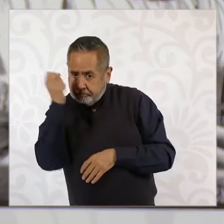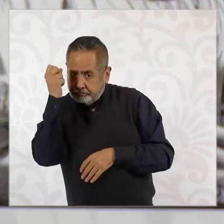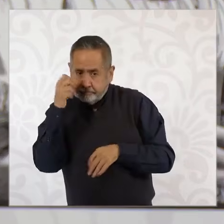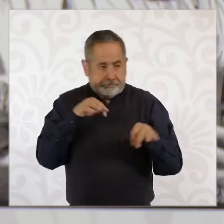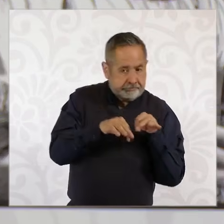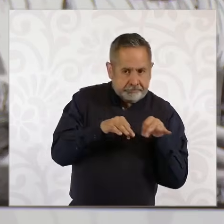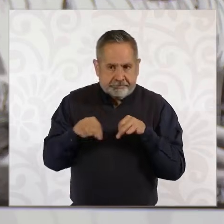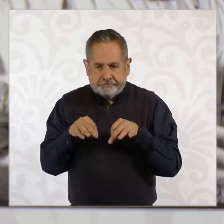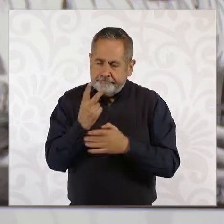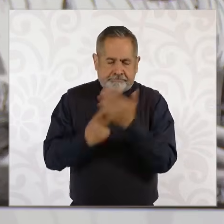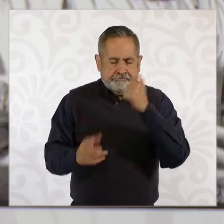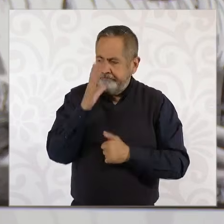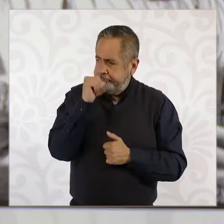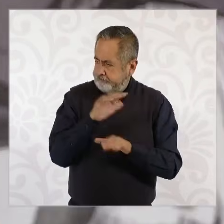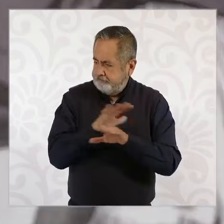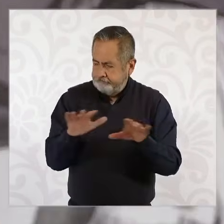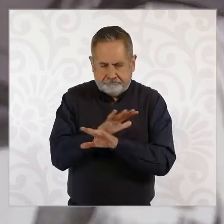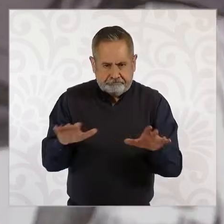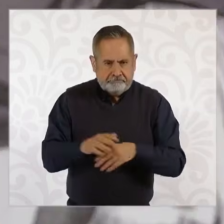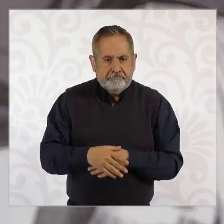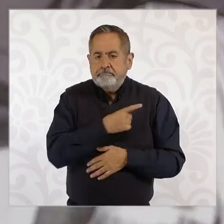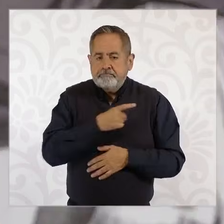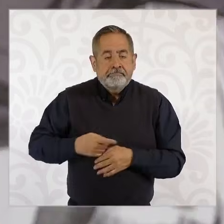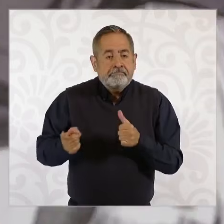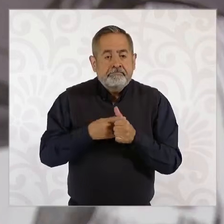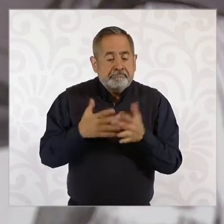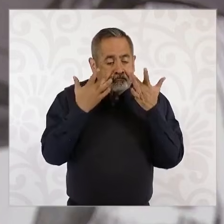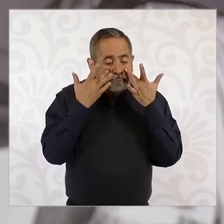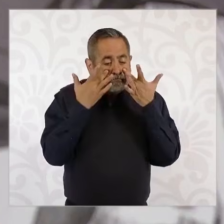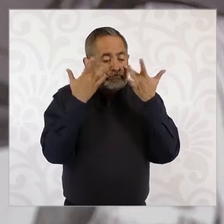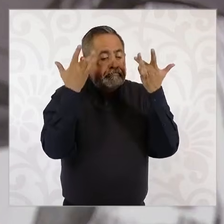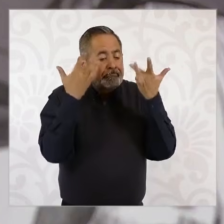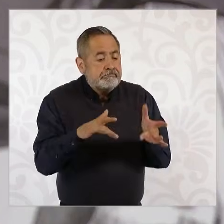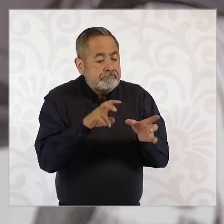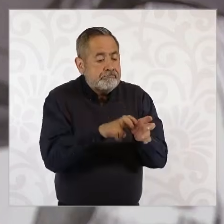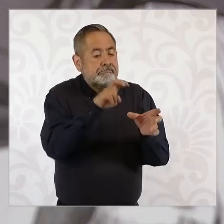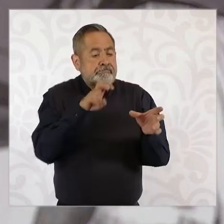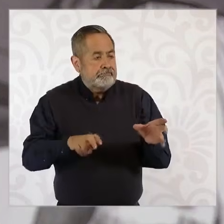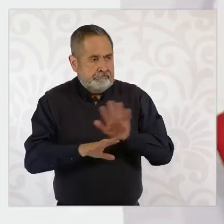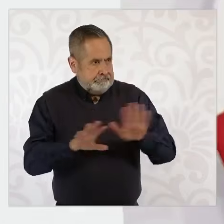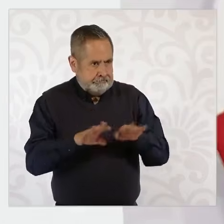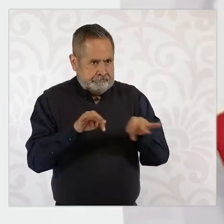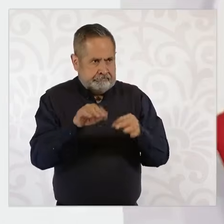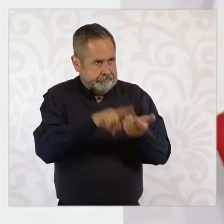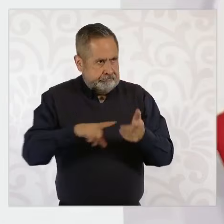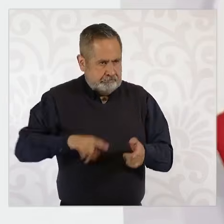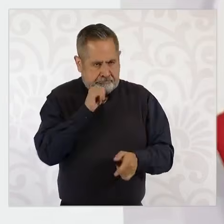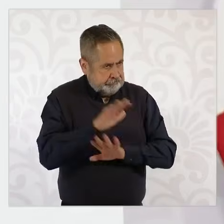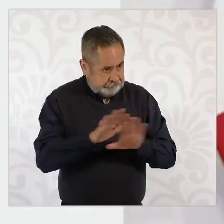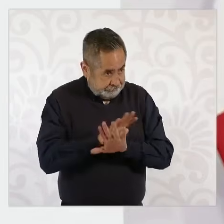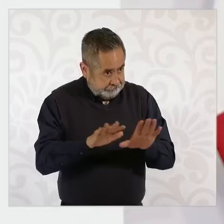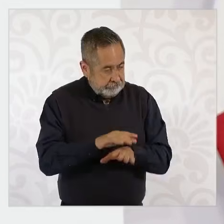pues que dejen, o sea, que se dediquen a ser servidores públicos y ya después